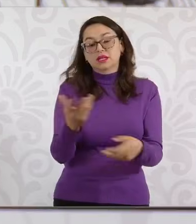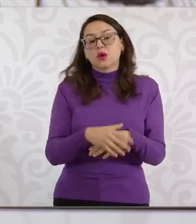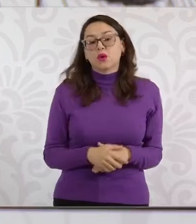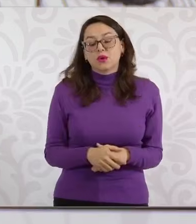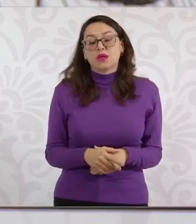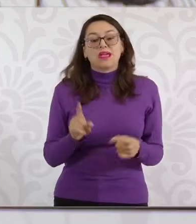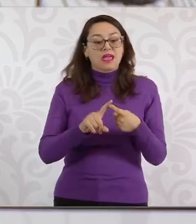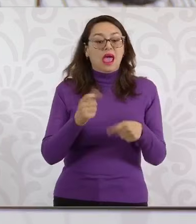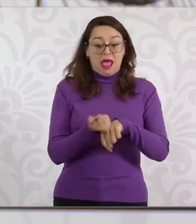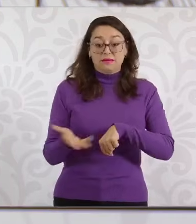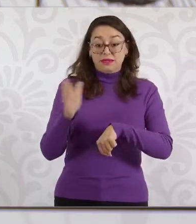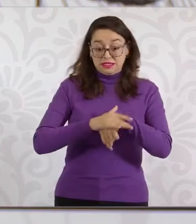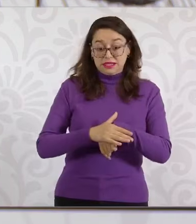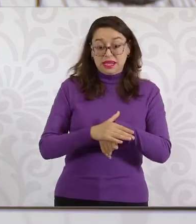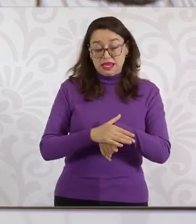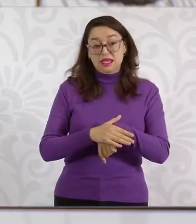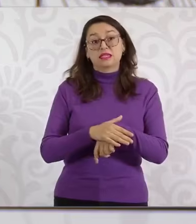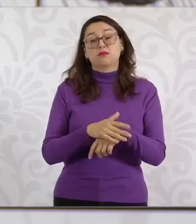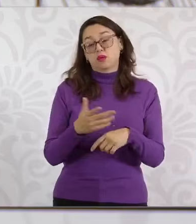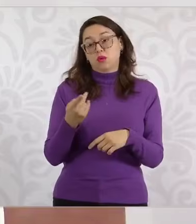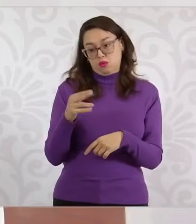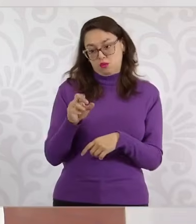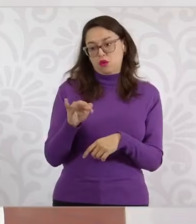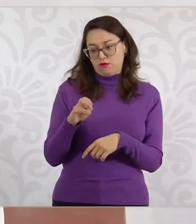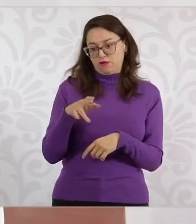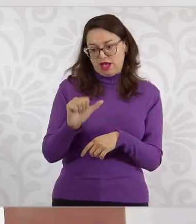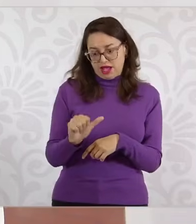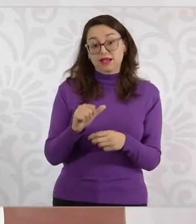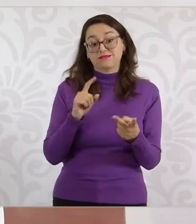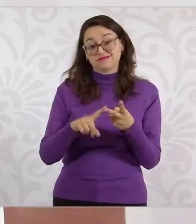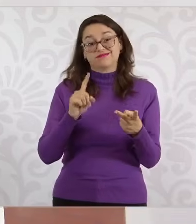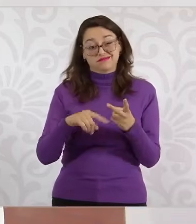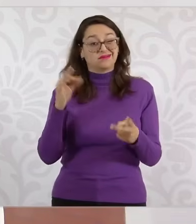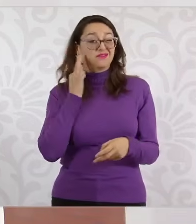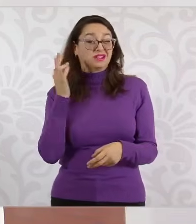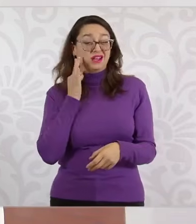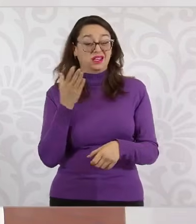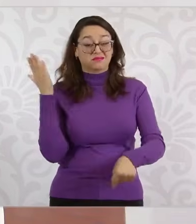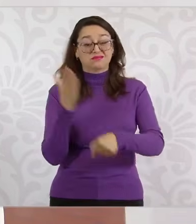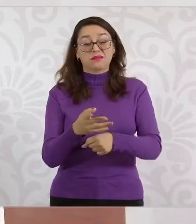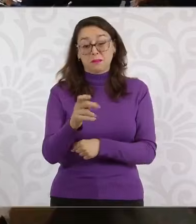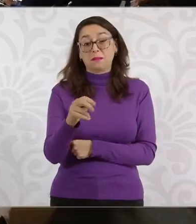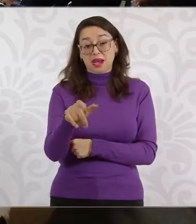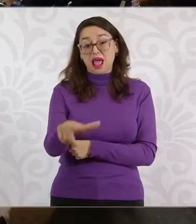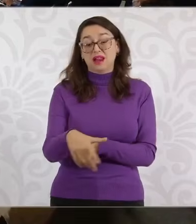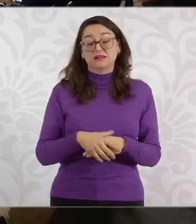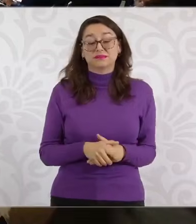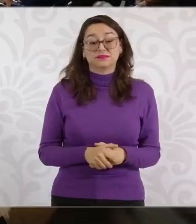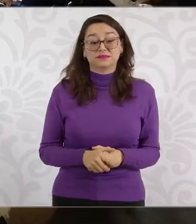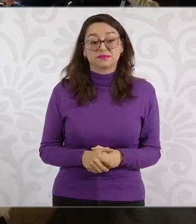términos administrativos, que sería la Profepa, e incluso penales, que sería la Fiscalía. Muchas gracias,